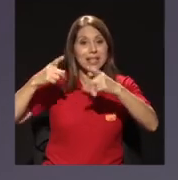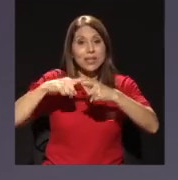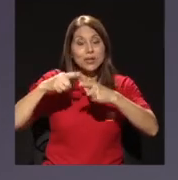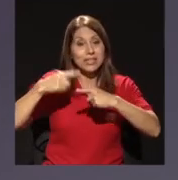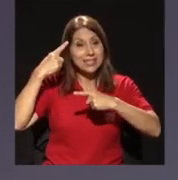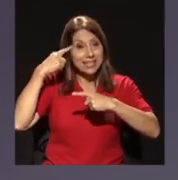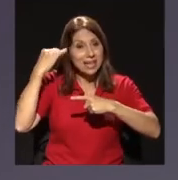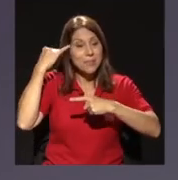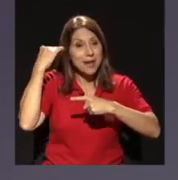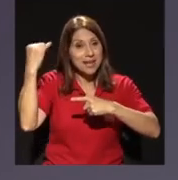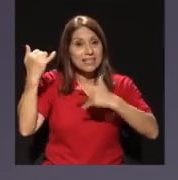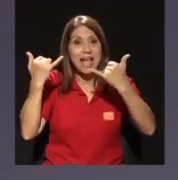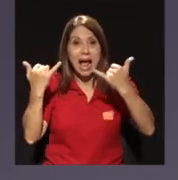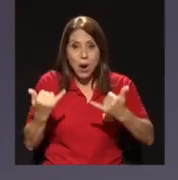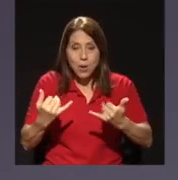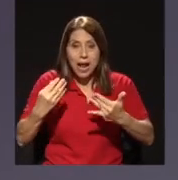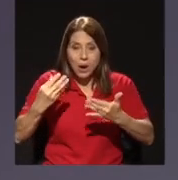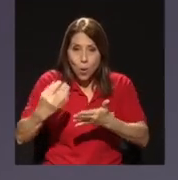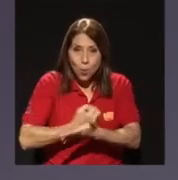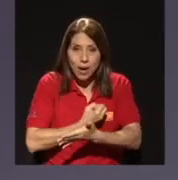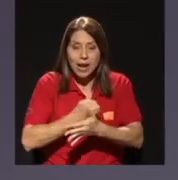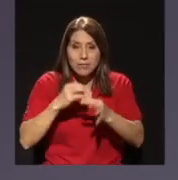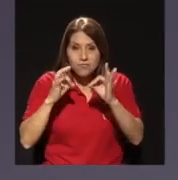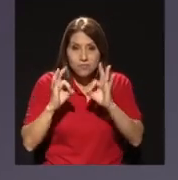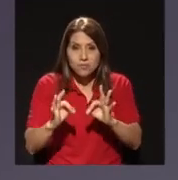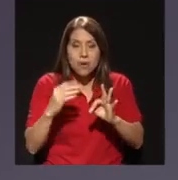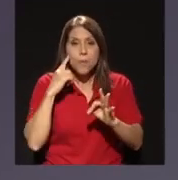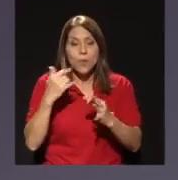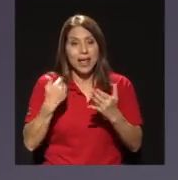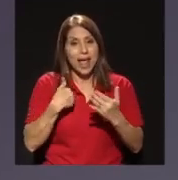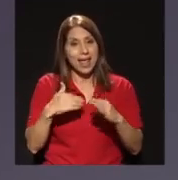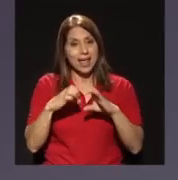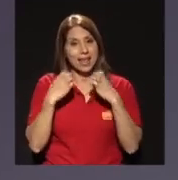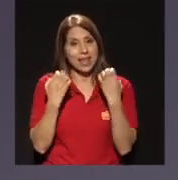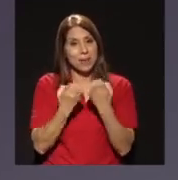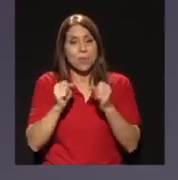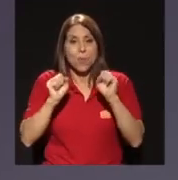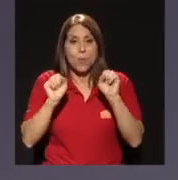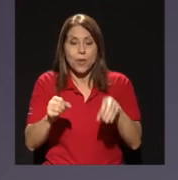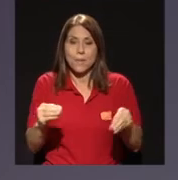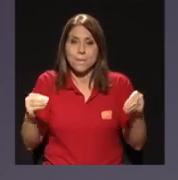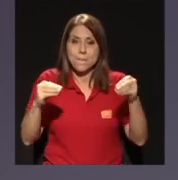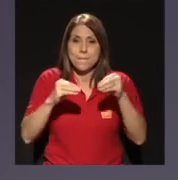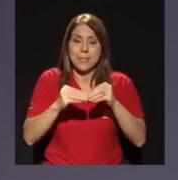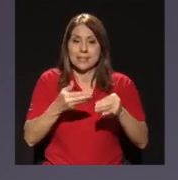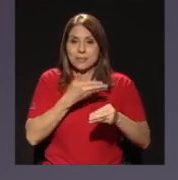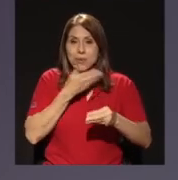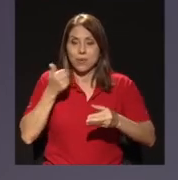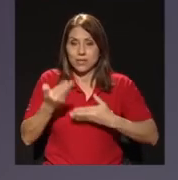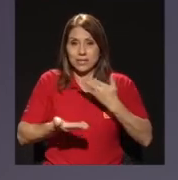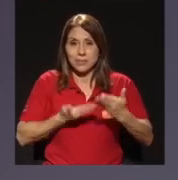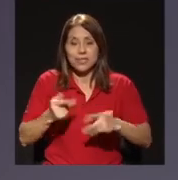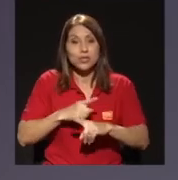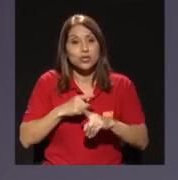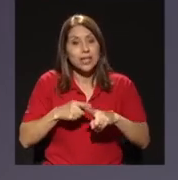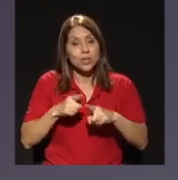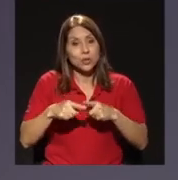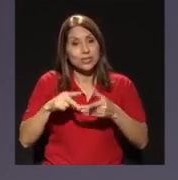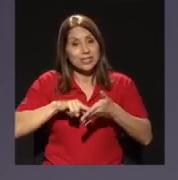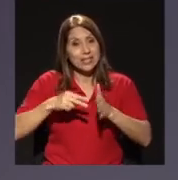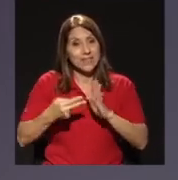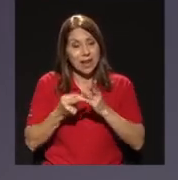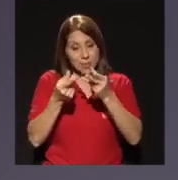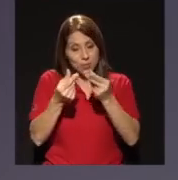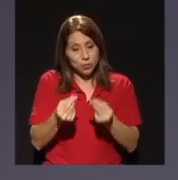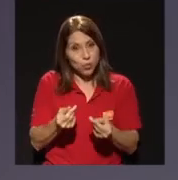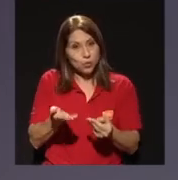tiene que cobrar porque hay un equipo que pueda dar más y mejores servicios. Entonces, vamos a incrementar el presupuesto. Pero eso no solamente es importante para